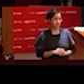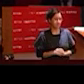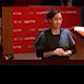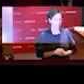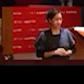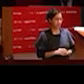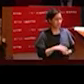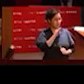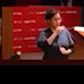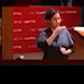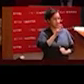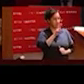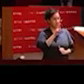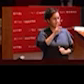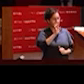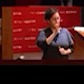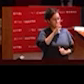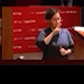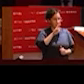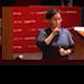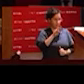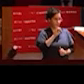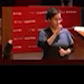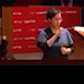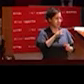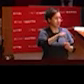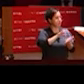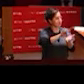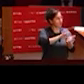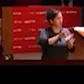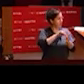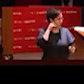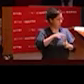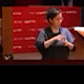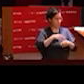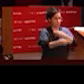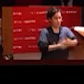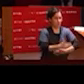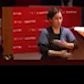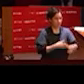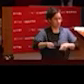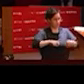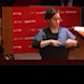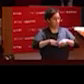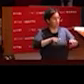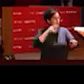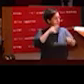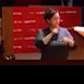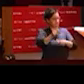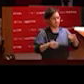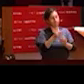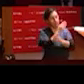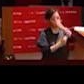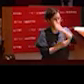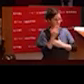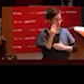ibers service Que es somos Estamos especializados en hacer procesos de selección para personas con